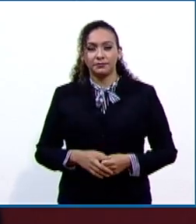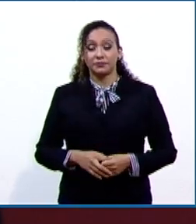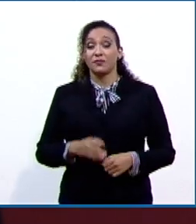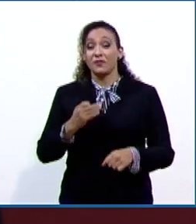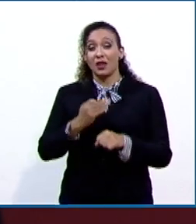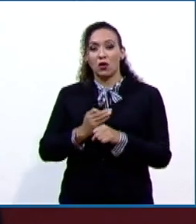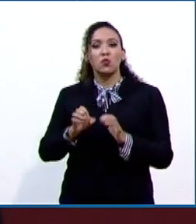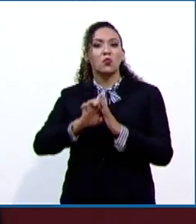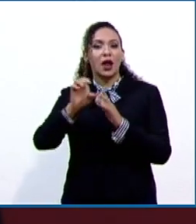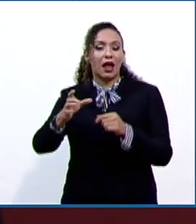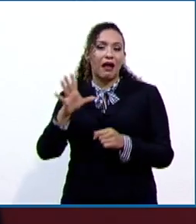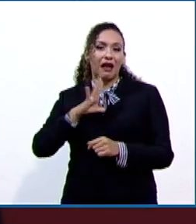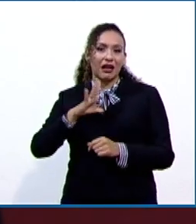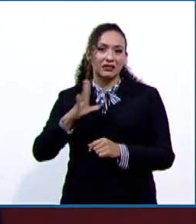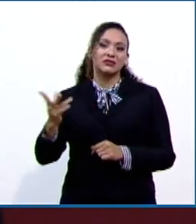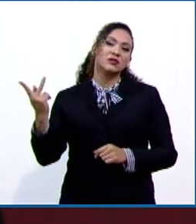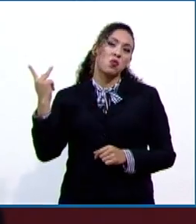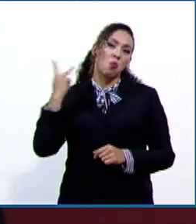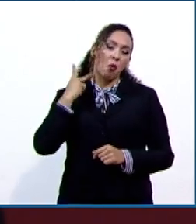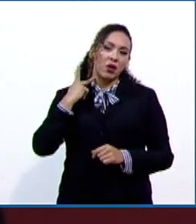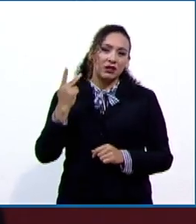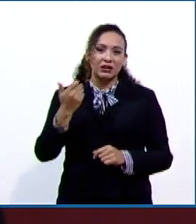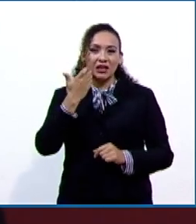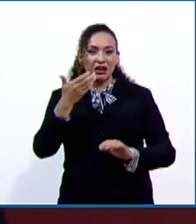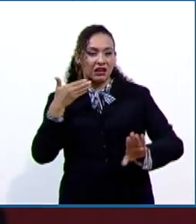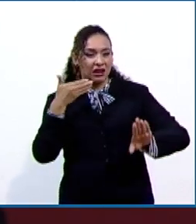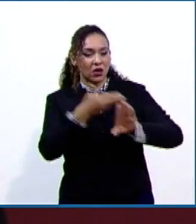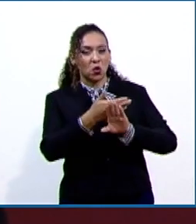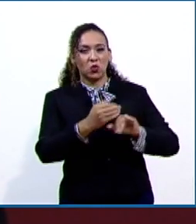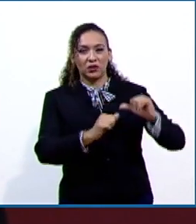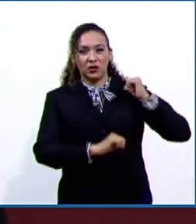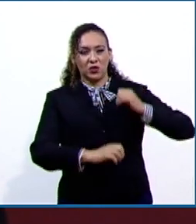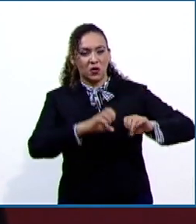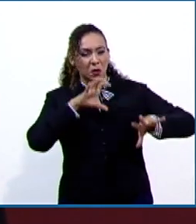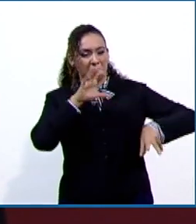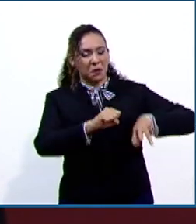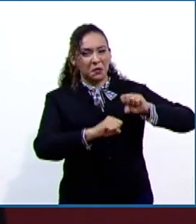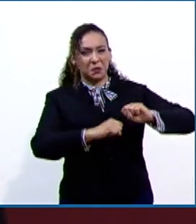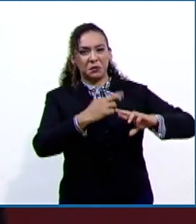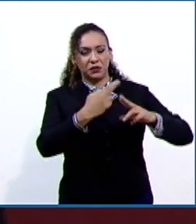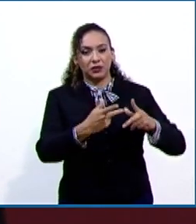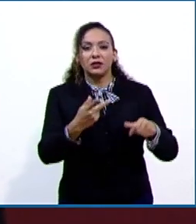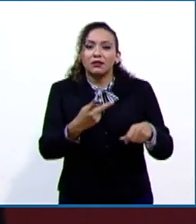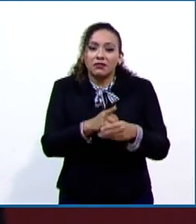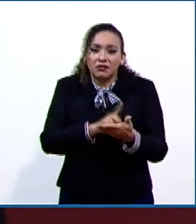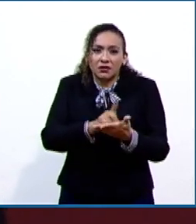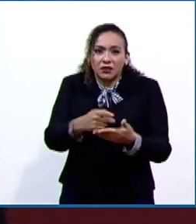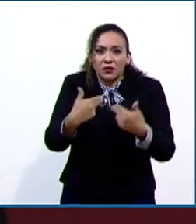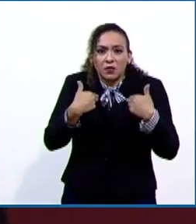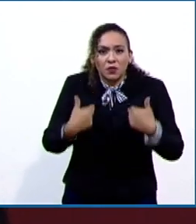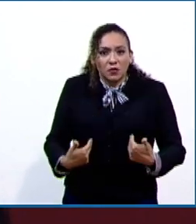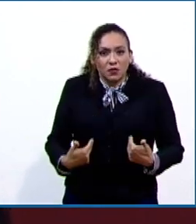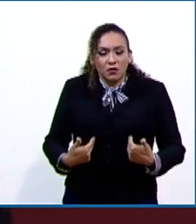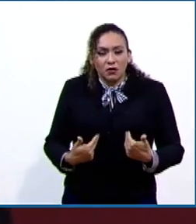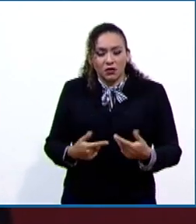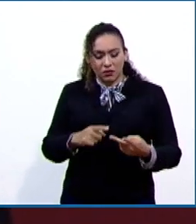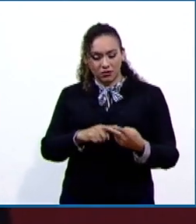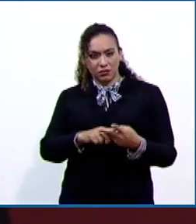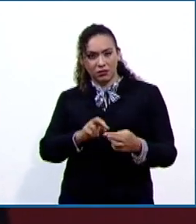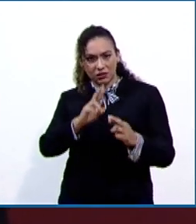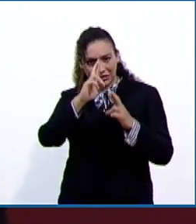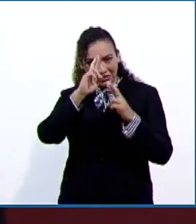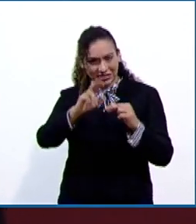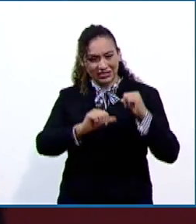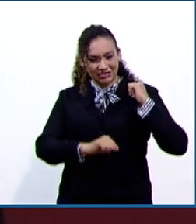fenómenos políticos que debilitan las instituciones democráticas, por lo que la defensa de los derechos fundamentales, el respeto a la